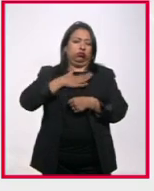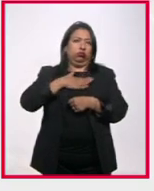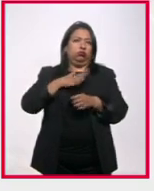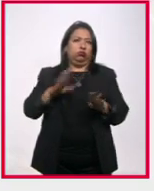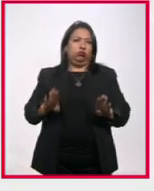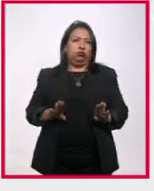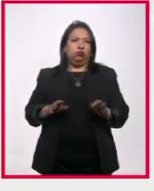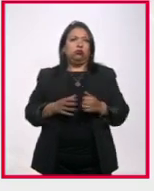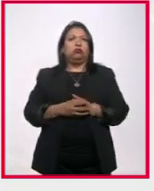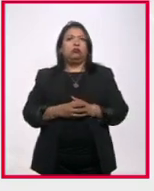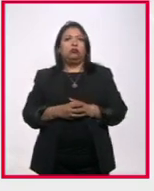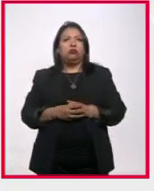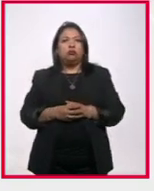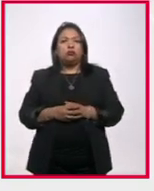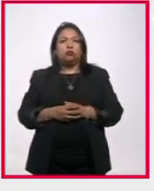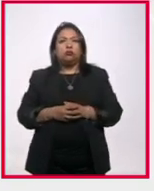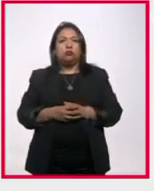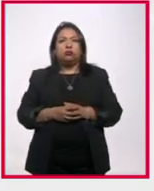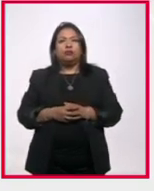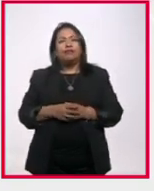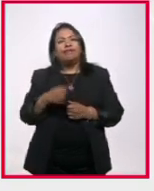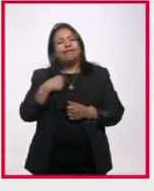Te lo dicen, pero lo encuentras, ¿no?